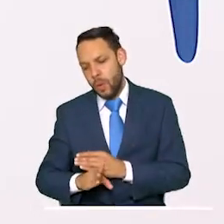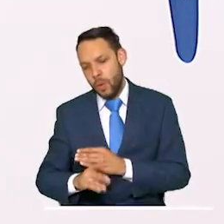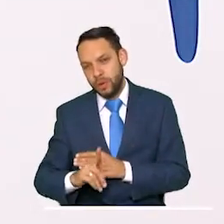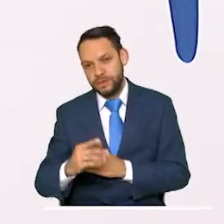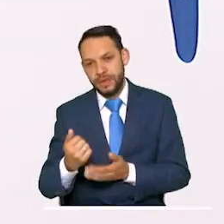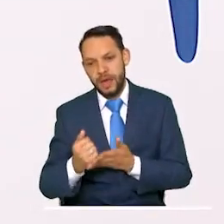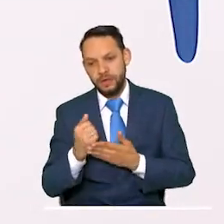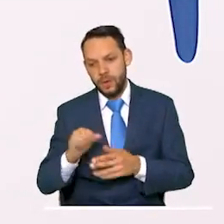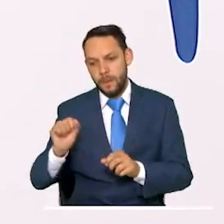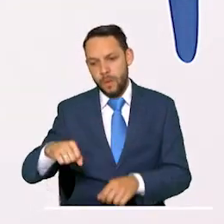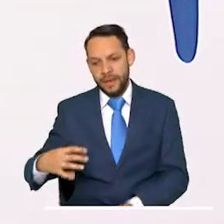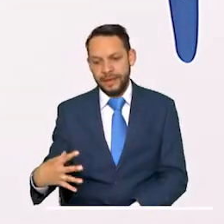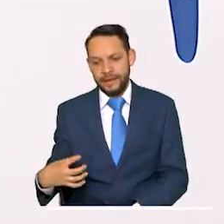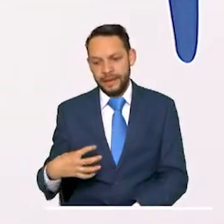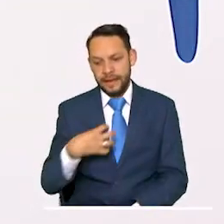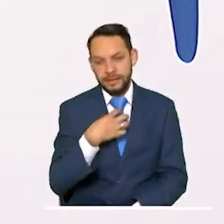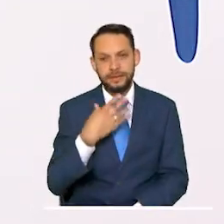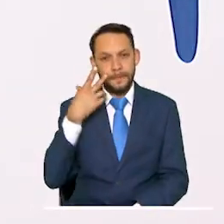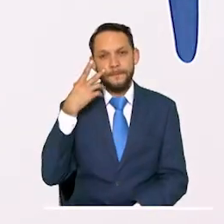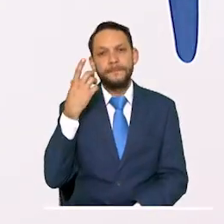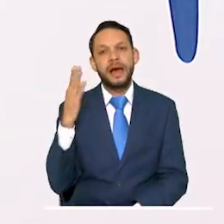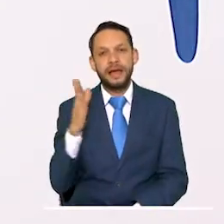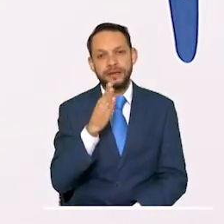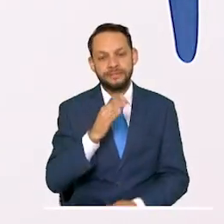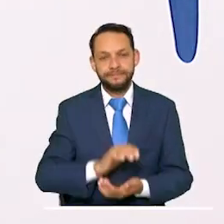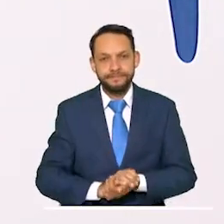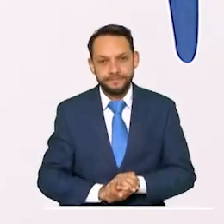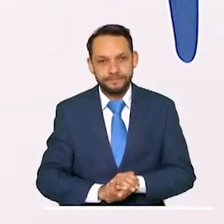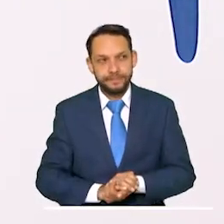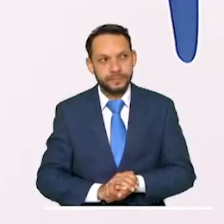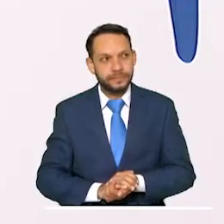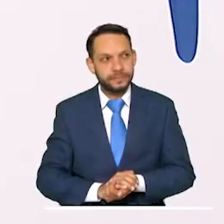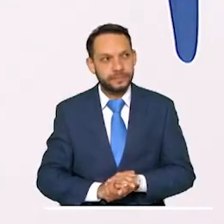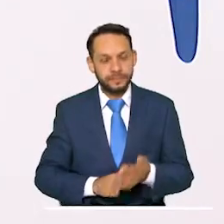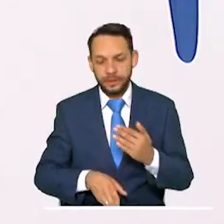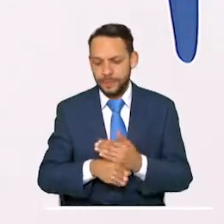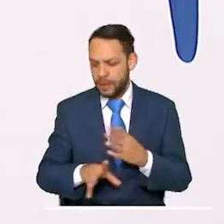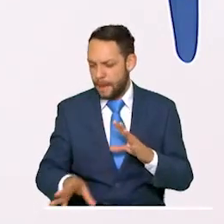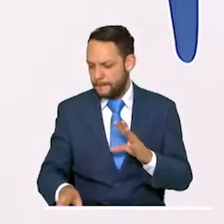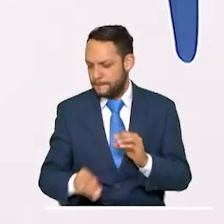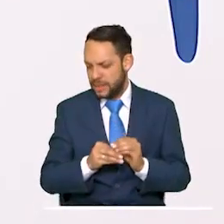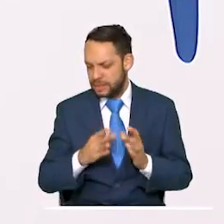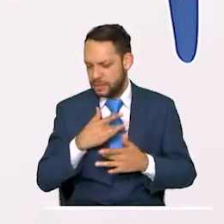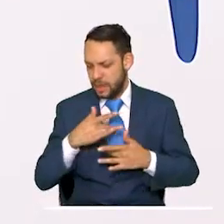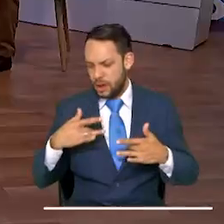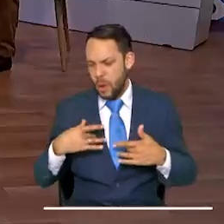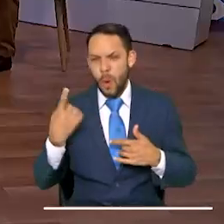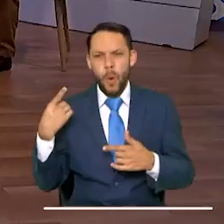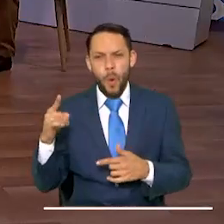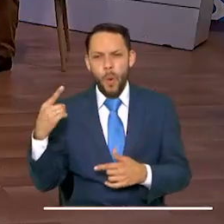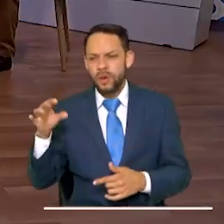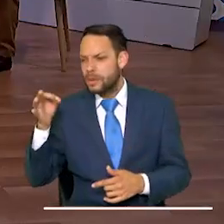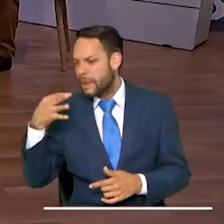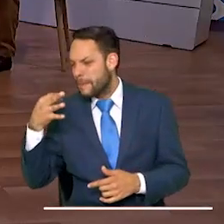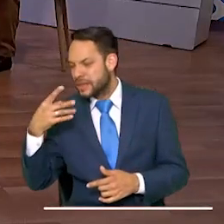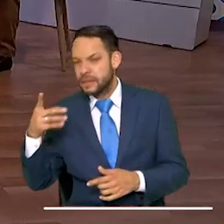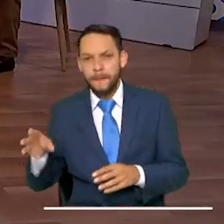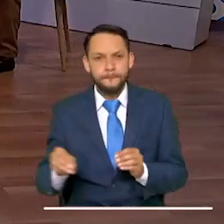cáncer y qué maravilla. ¿Qué complemento terapéutico? ¿Por qué sirve en el cáncer, doctor